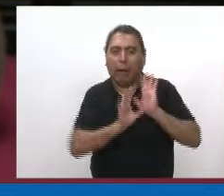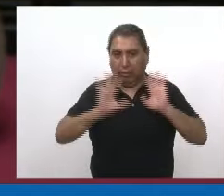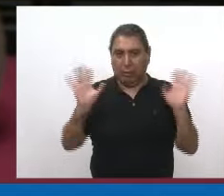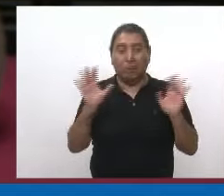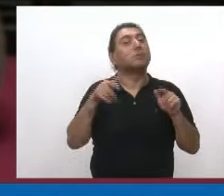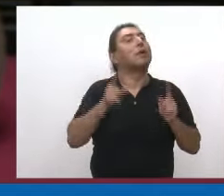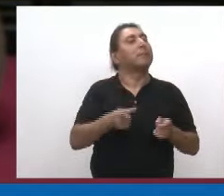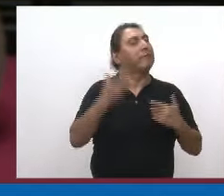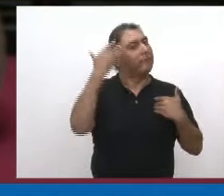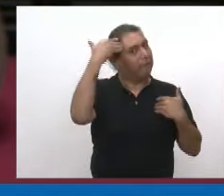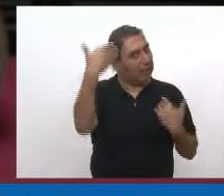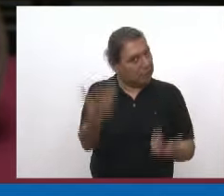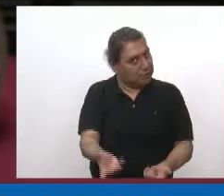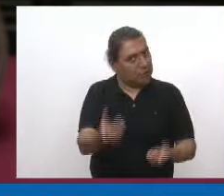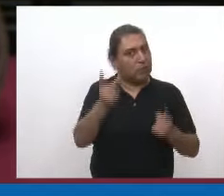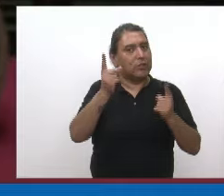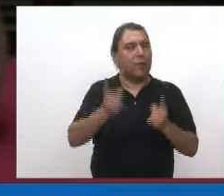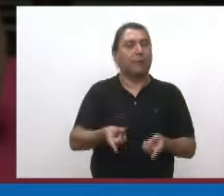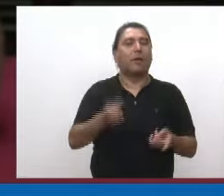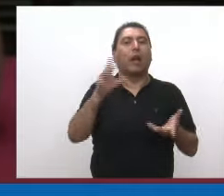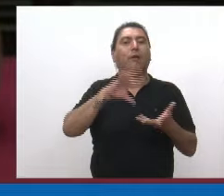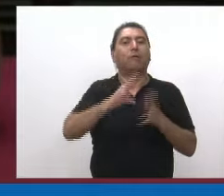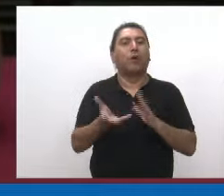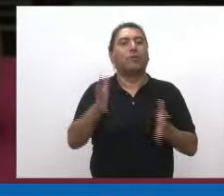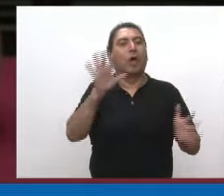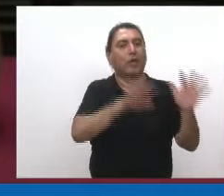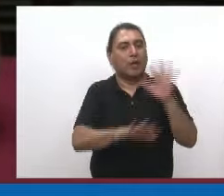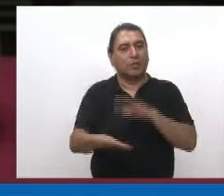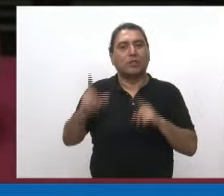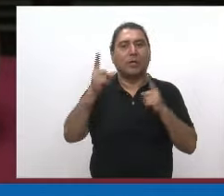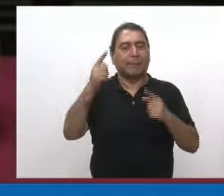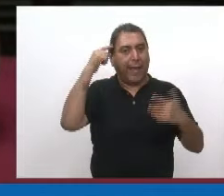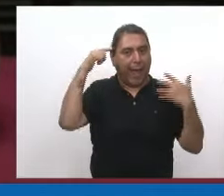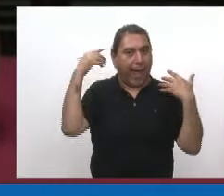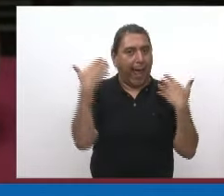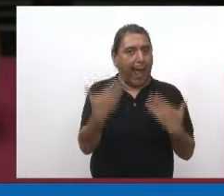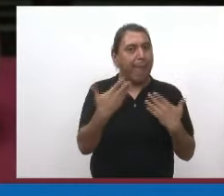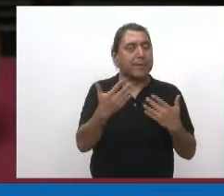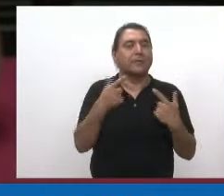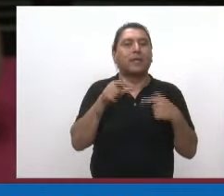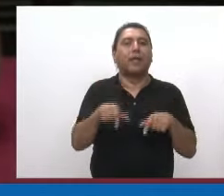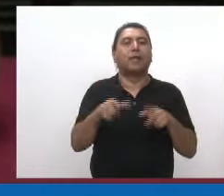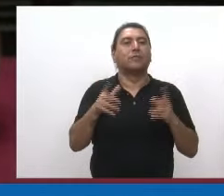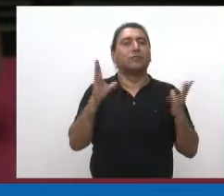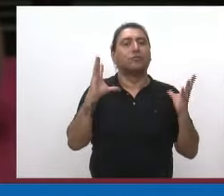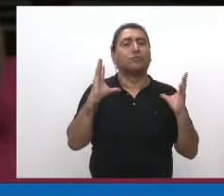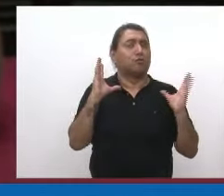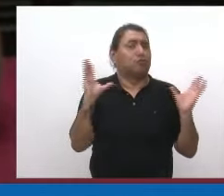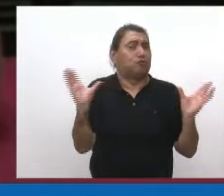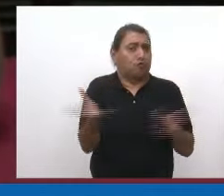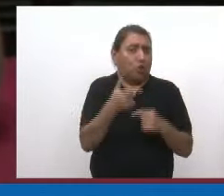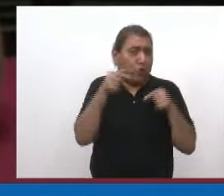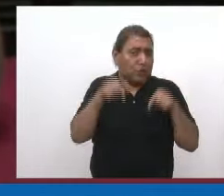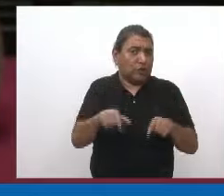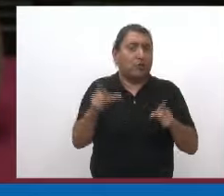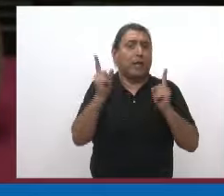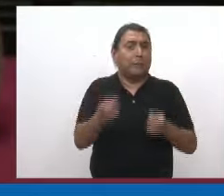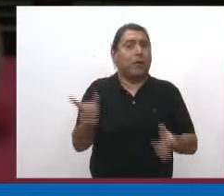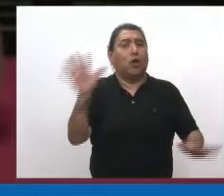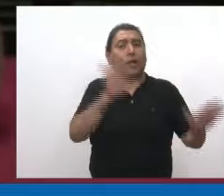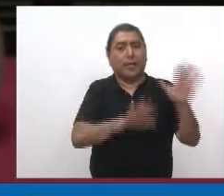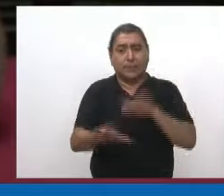Felicito también la vehemencia, la organización y la capacidad para poner todo esto y organizar todo esto